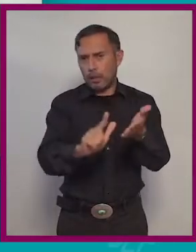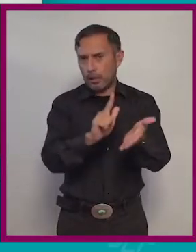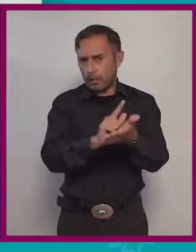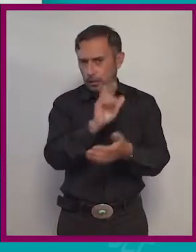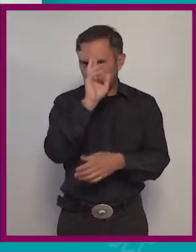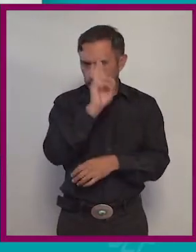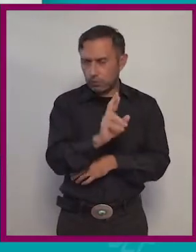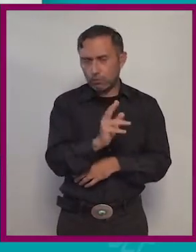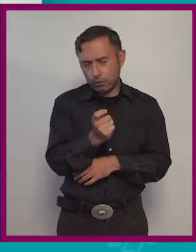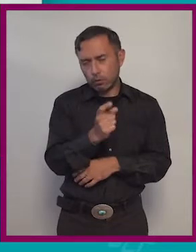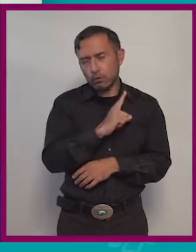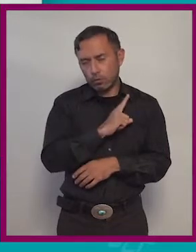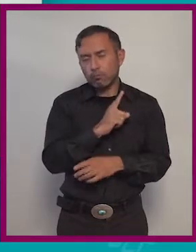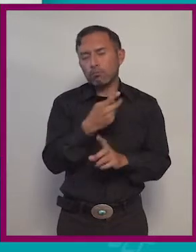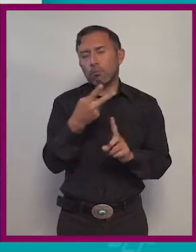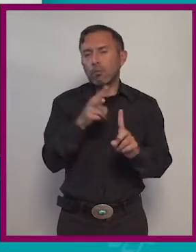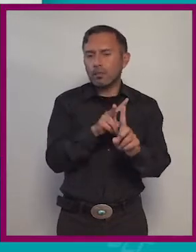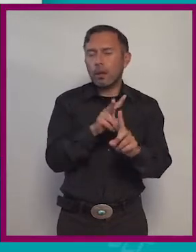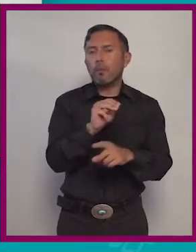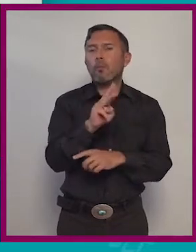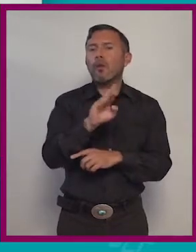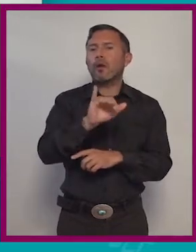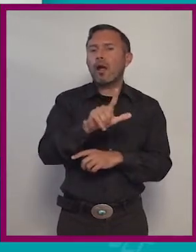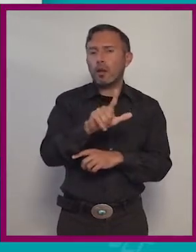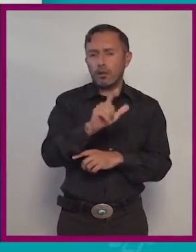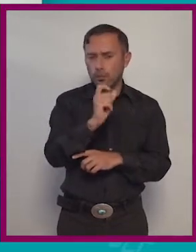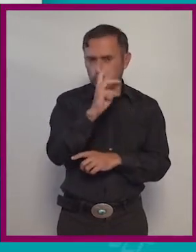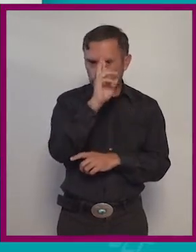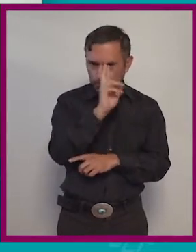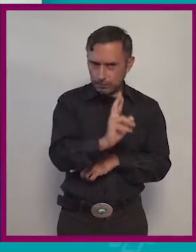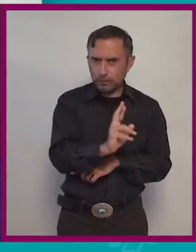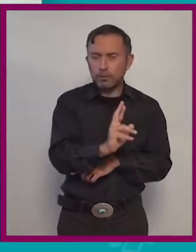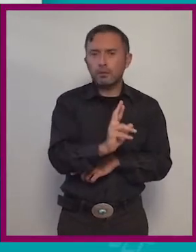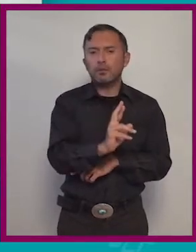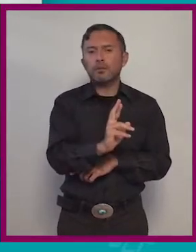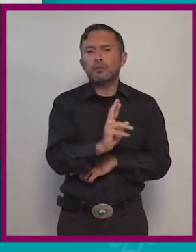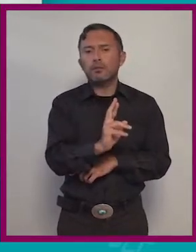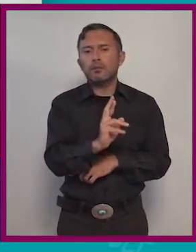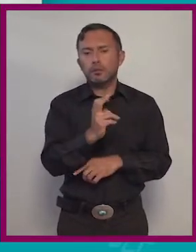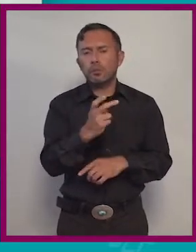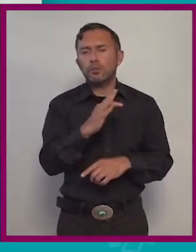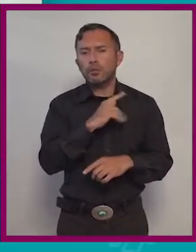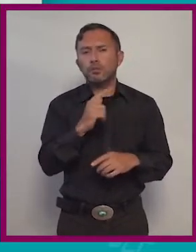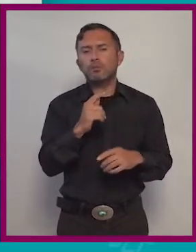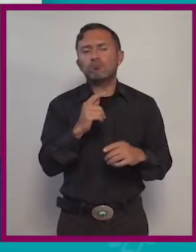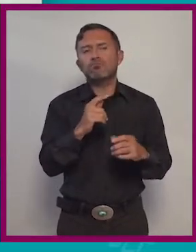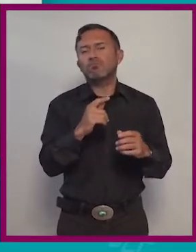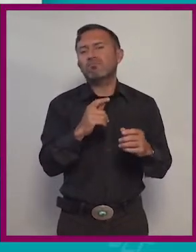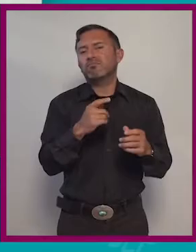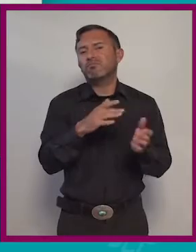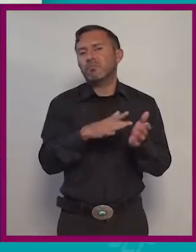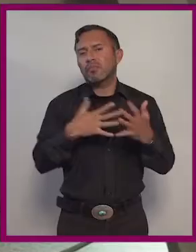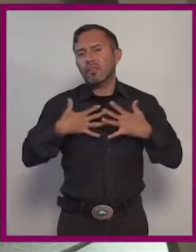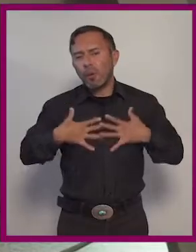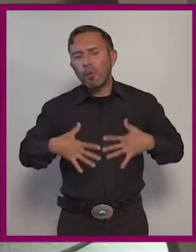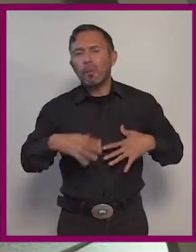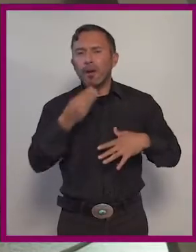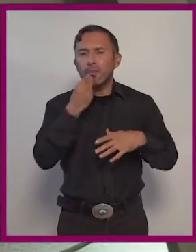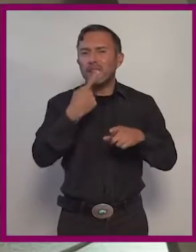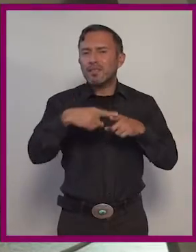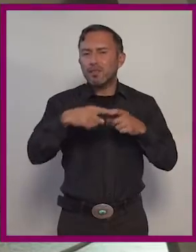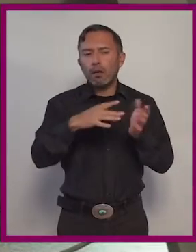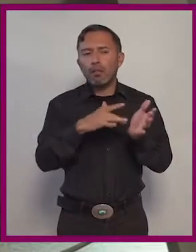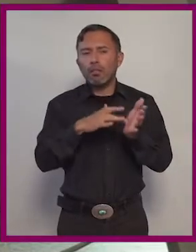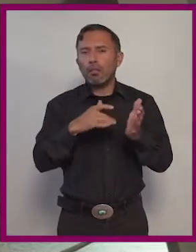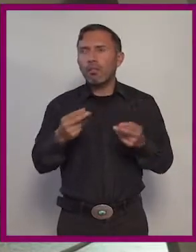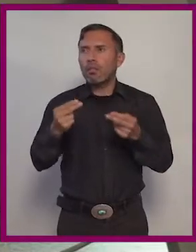desde el punto de vista moral. Falta ese vínculo que les permita evitar la explotación comercial sin su autorización, ¿no? ¿Qué abarca